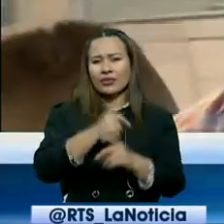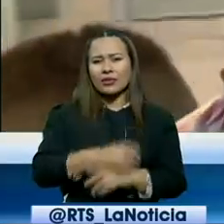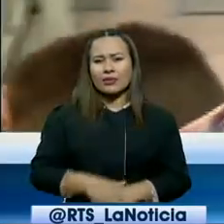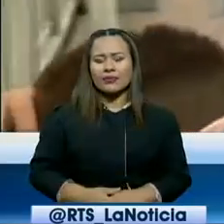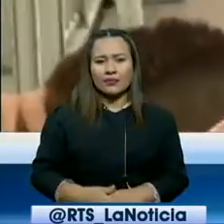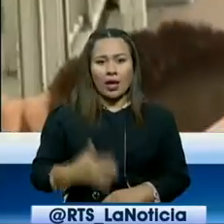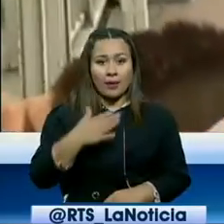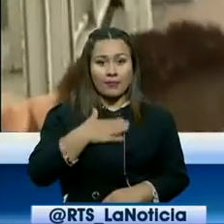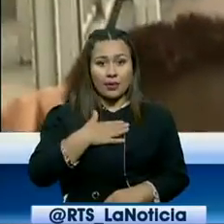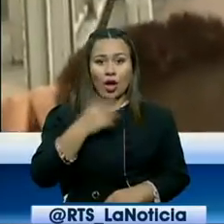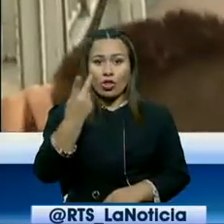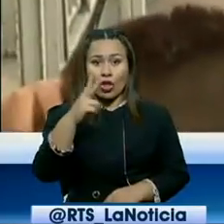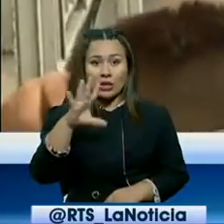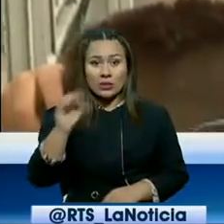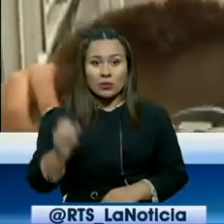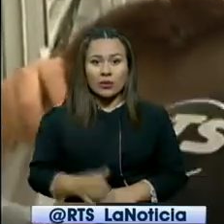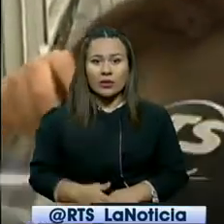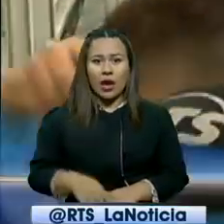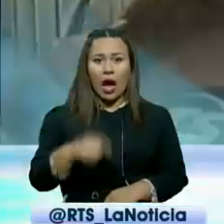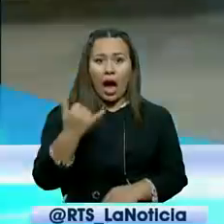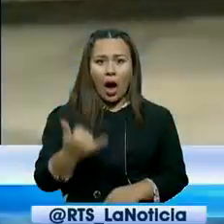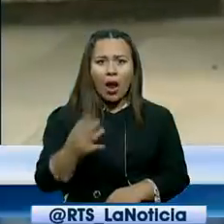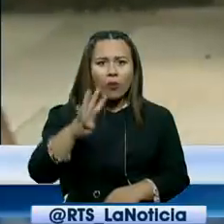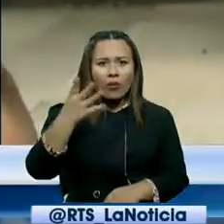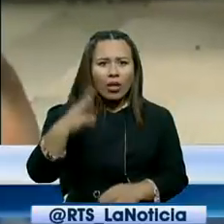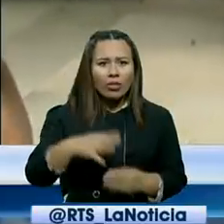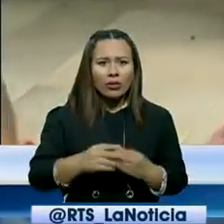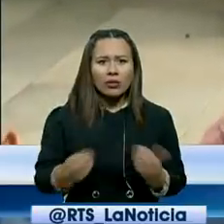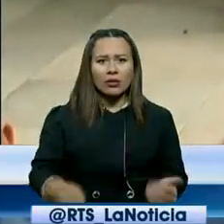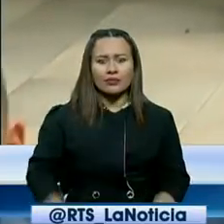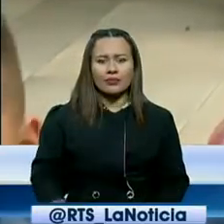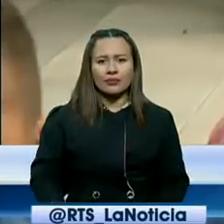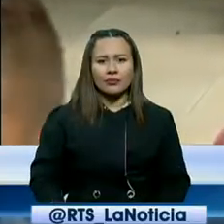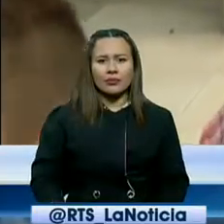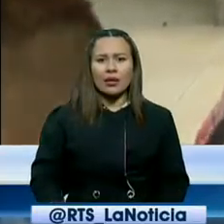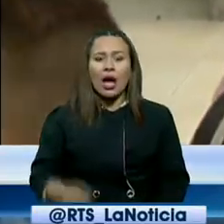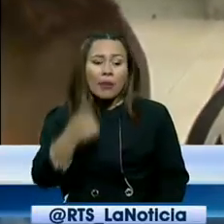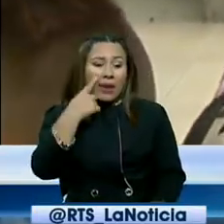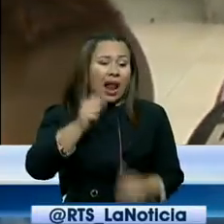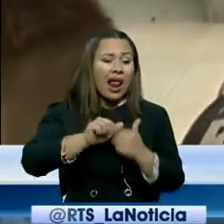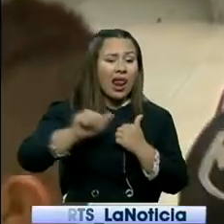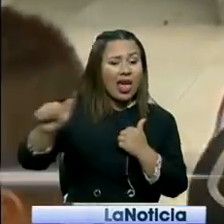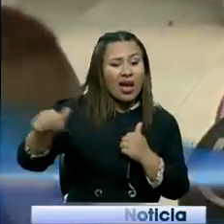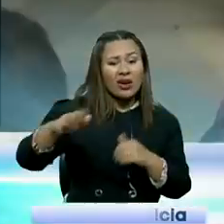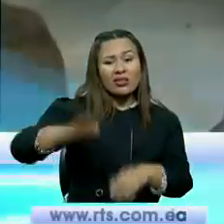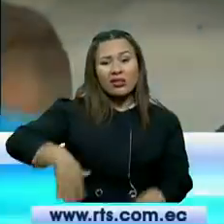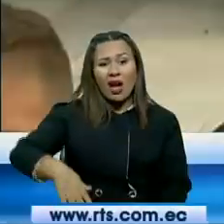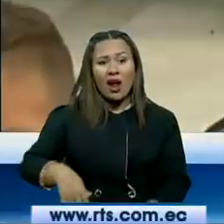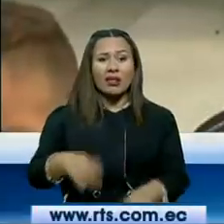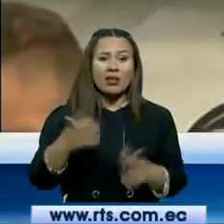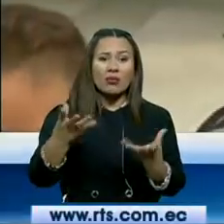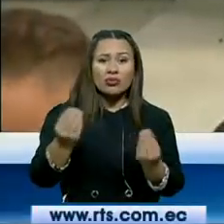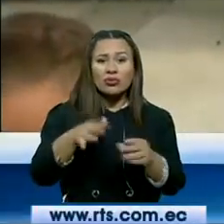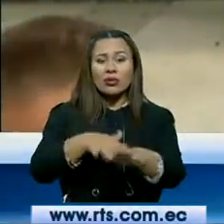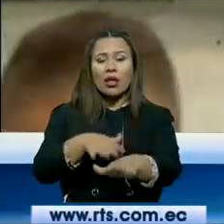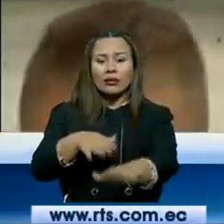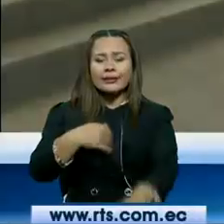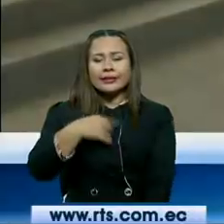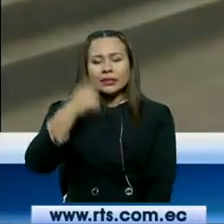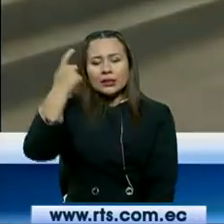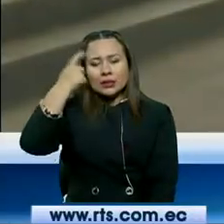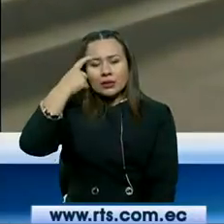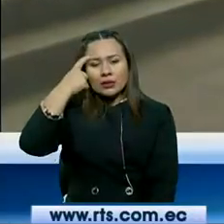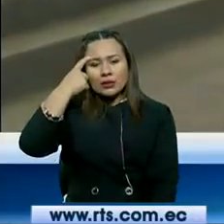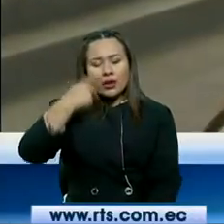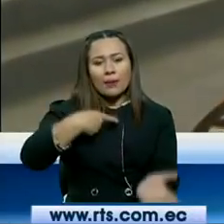mí normalmente $2.50, pero ahorita están por los $4. Ah, que no, que está caro, que mire, que está lejos. Bueno, miles de excusas. Entonces ya, pues uno toca pagar.